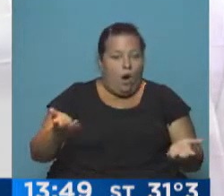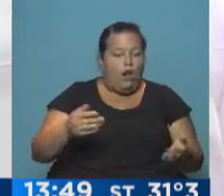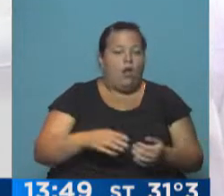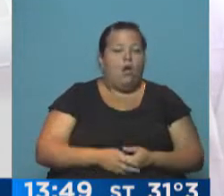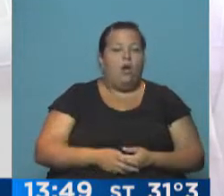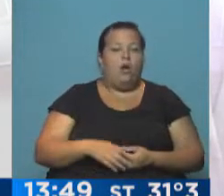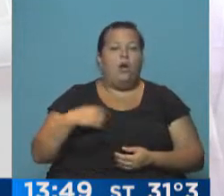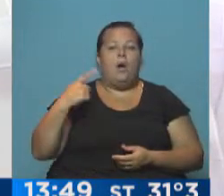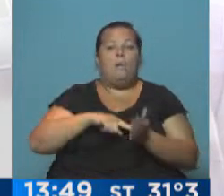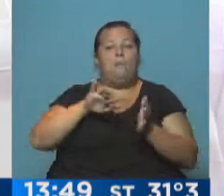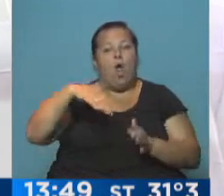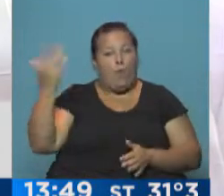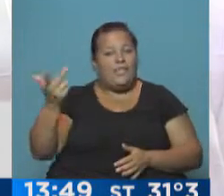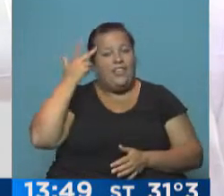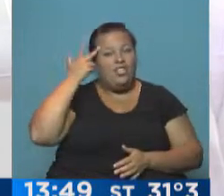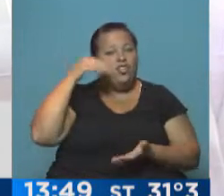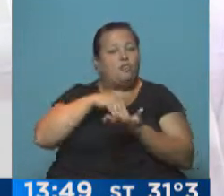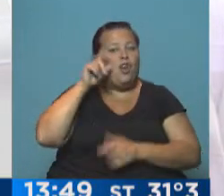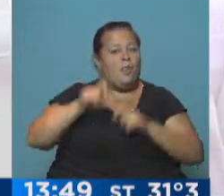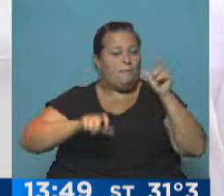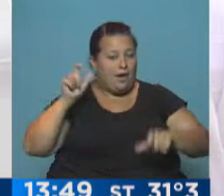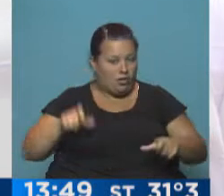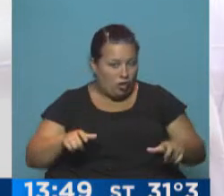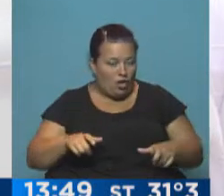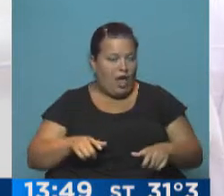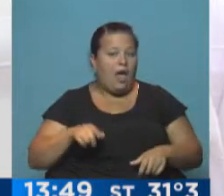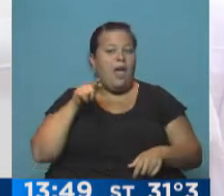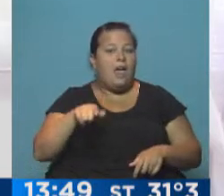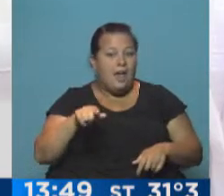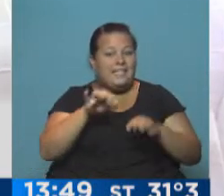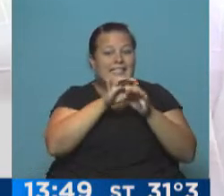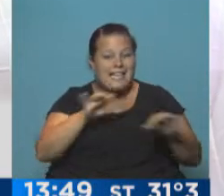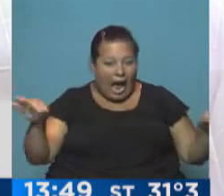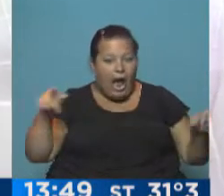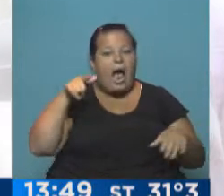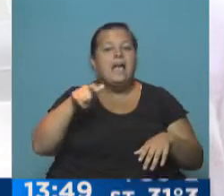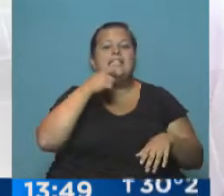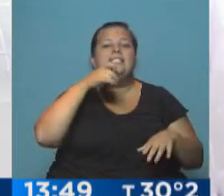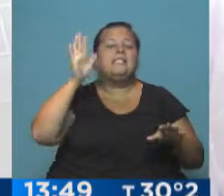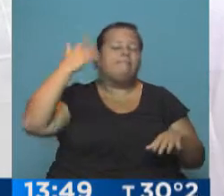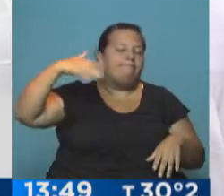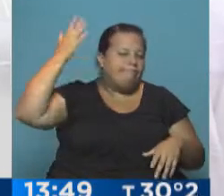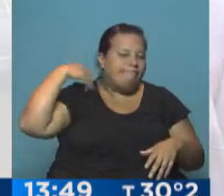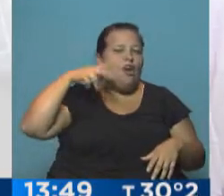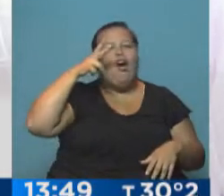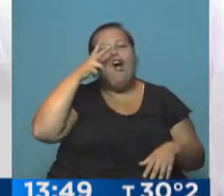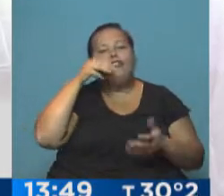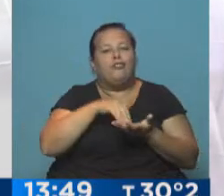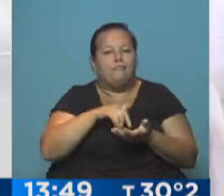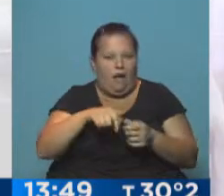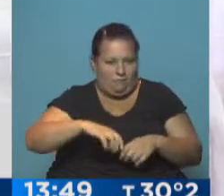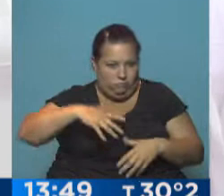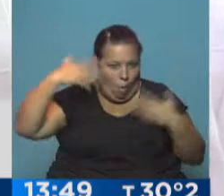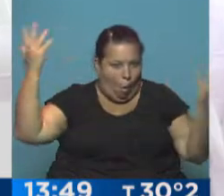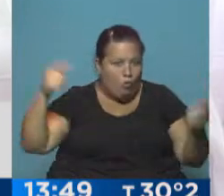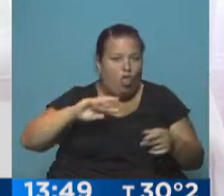somos en el conurbano casi 18 millones de habitantes, los cableados están para cuando había 8 millones, es